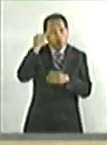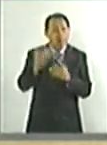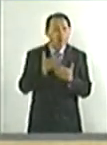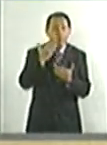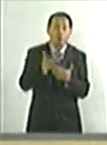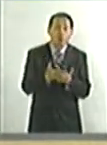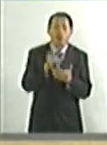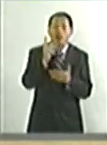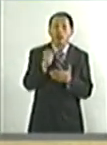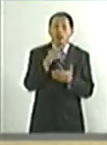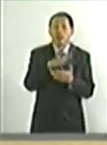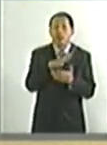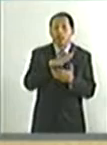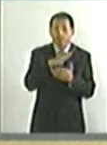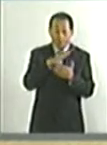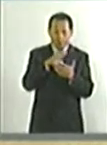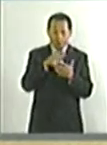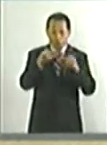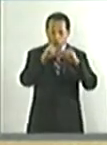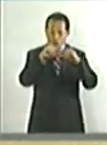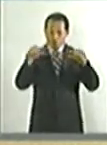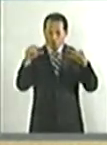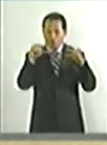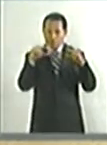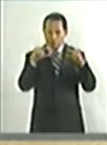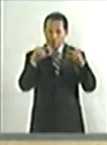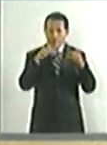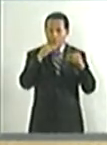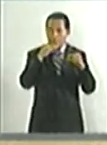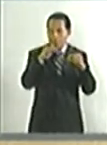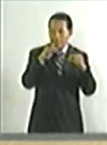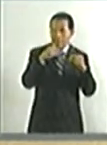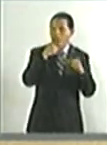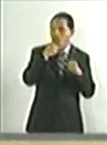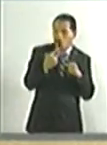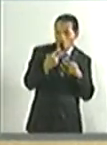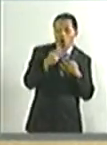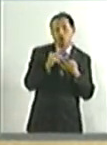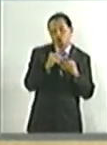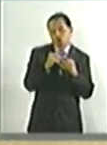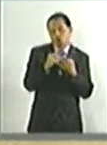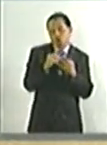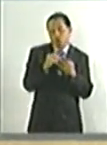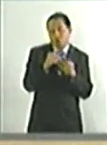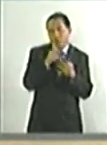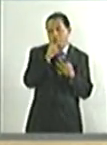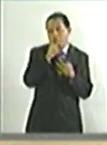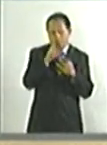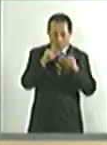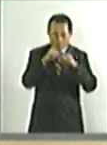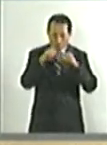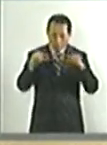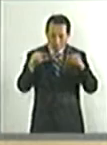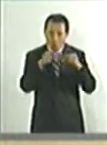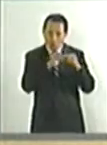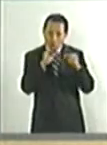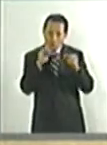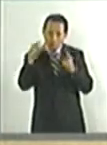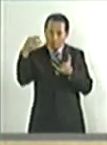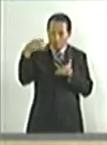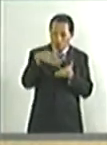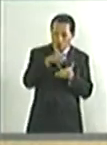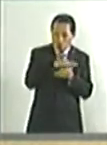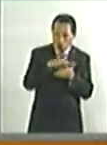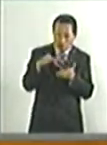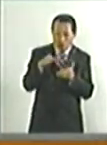señalar una leyenda, un mensaje de voz o de texto en donde se advierta, se alerte